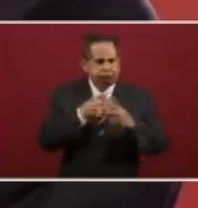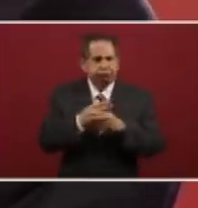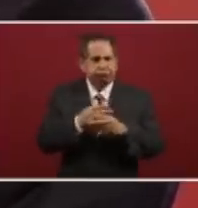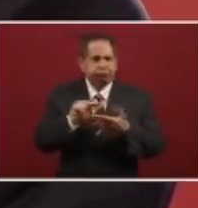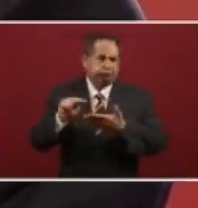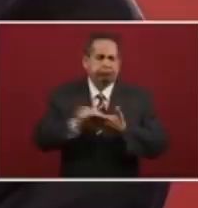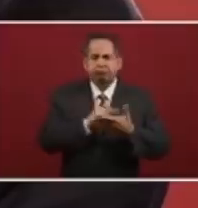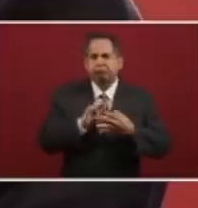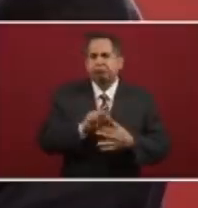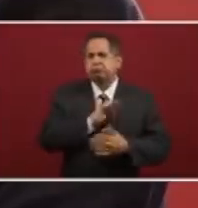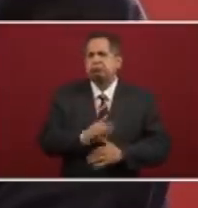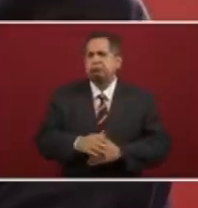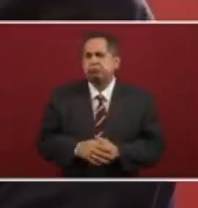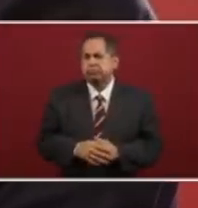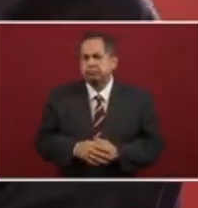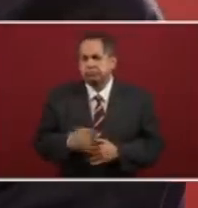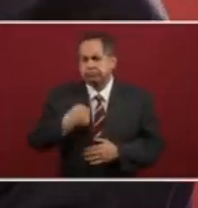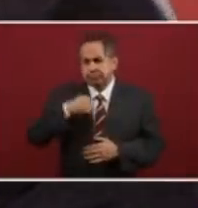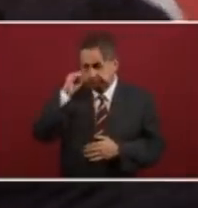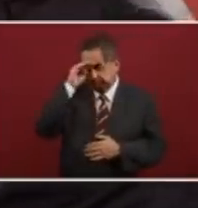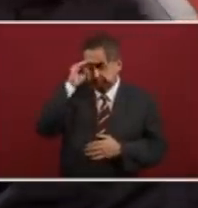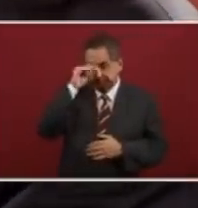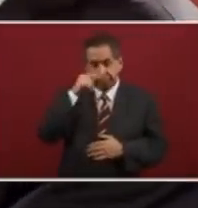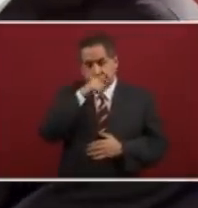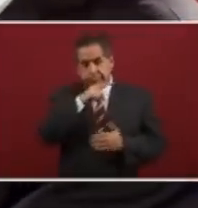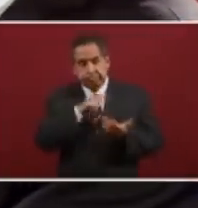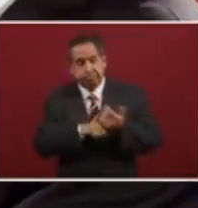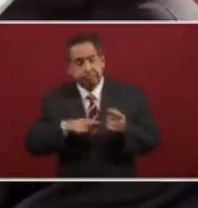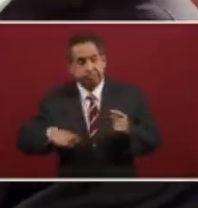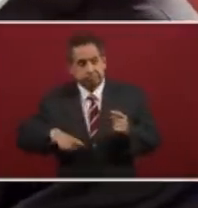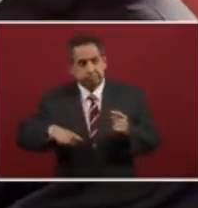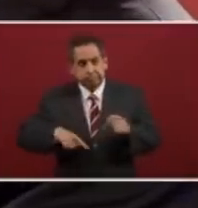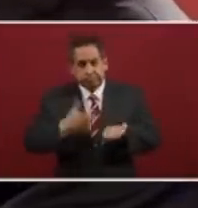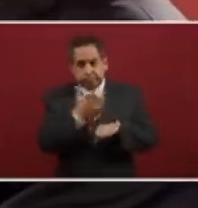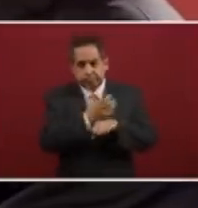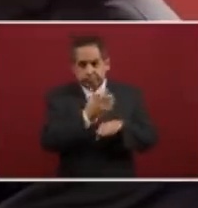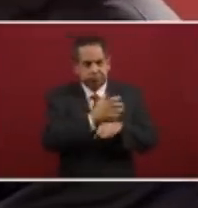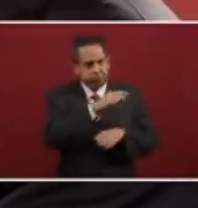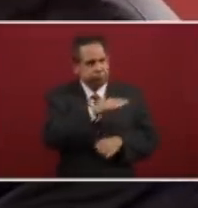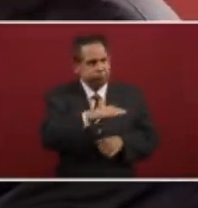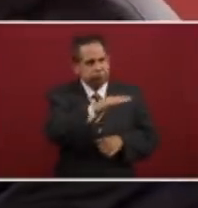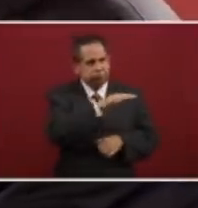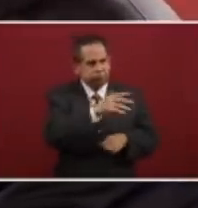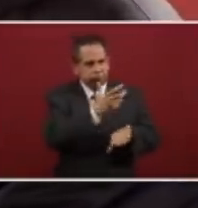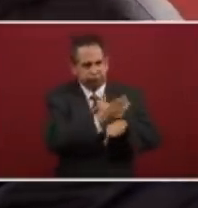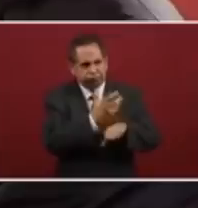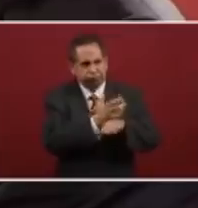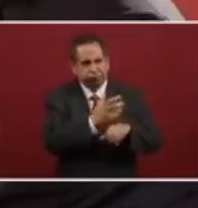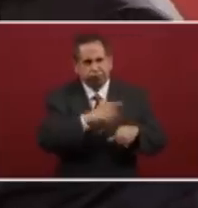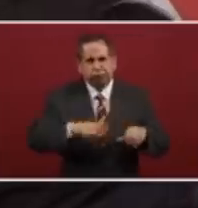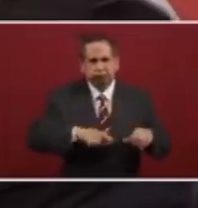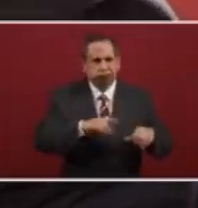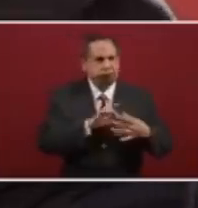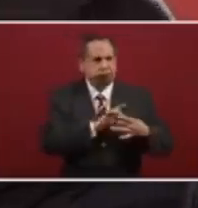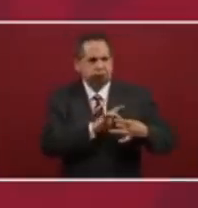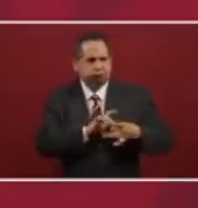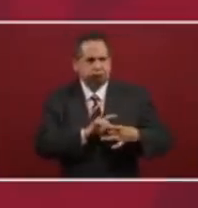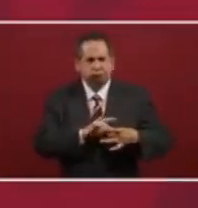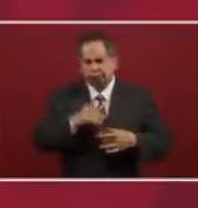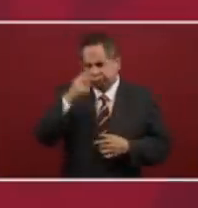el gobierno de los sonidos en es un gobierno amigo de mexico